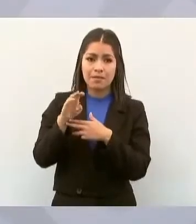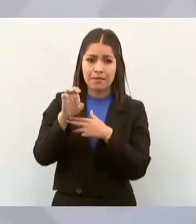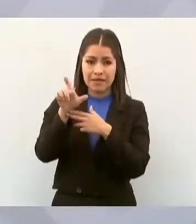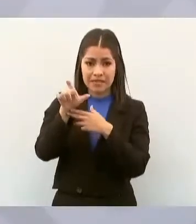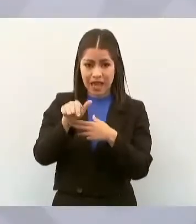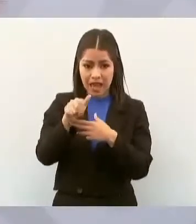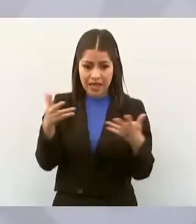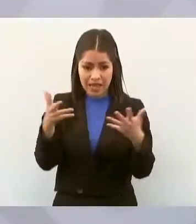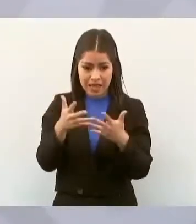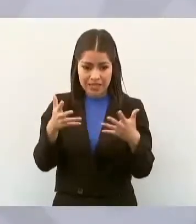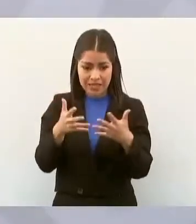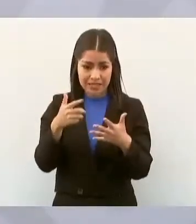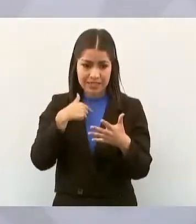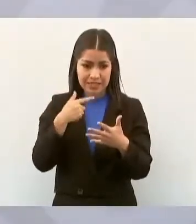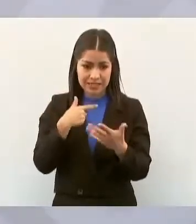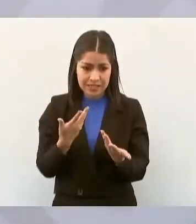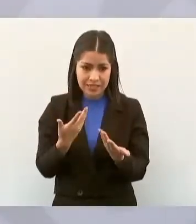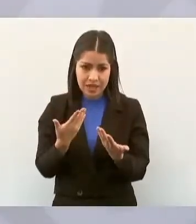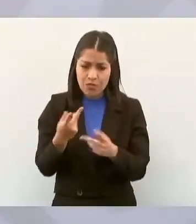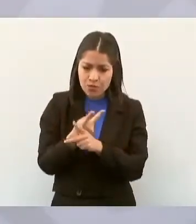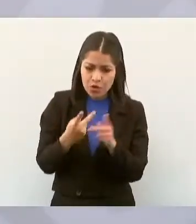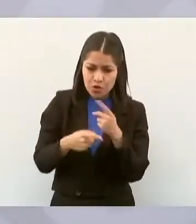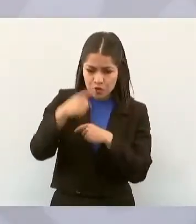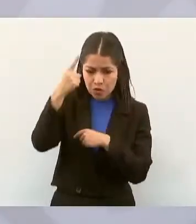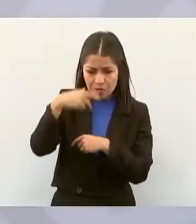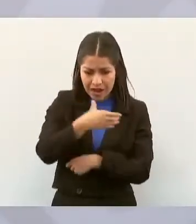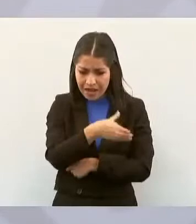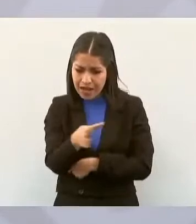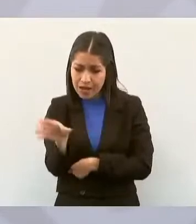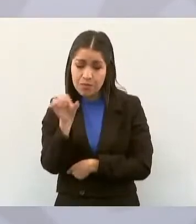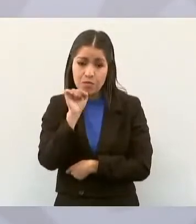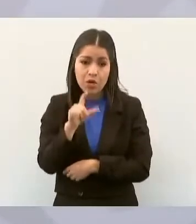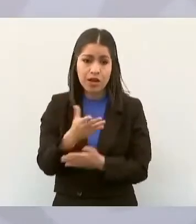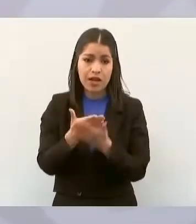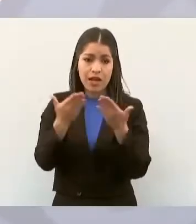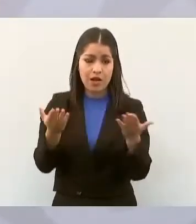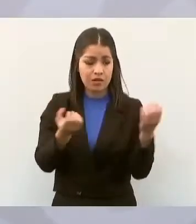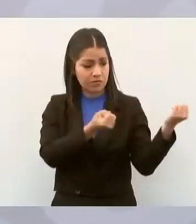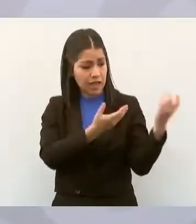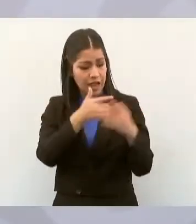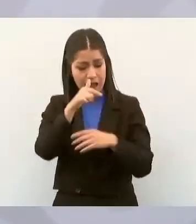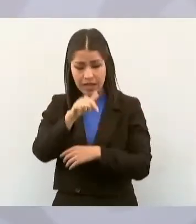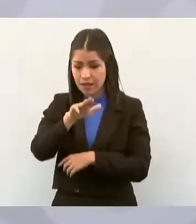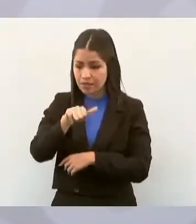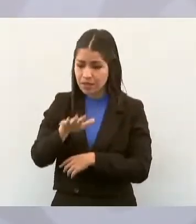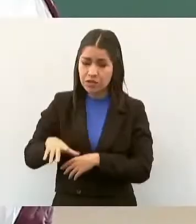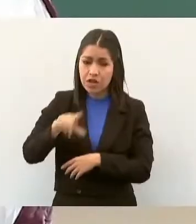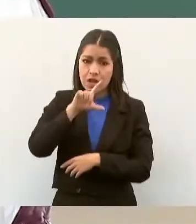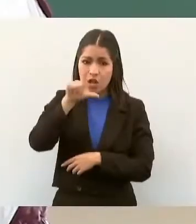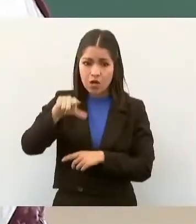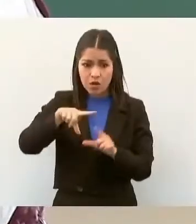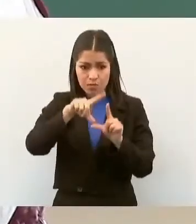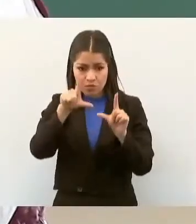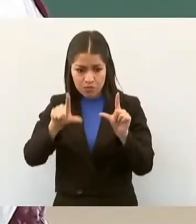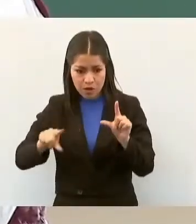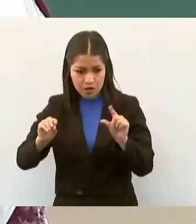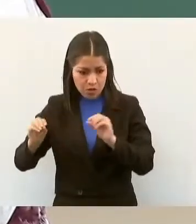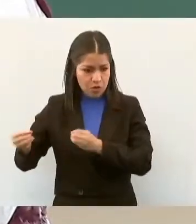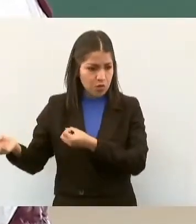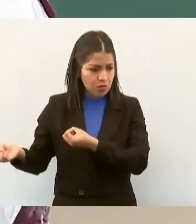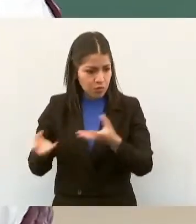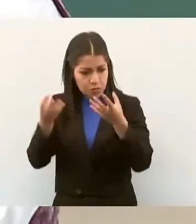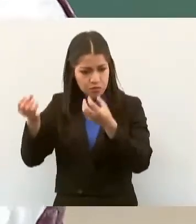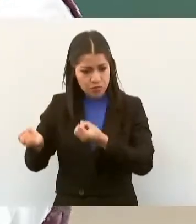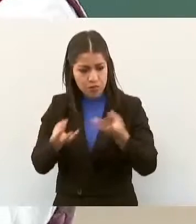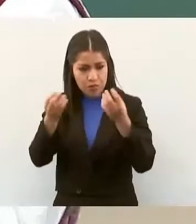se producen los fertilizantes que ahora nos van a llegar a Michoacán y a todo el país. Ahí se estaba modernizando esa planta